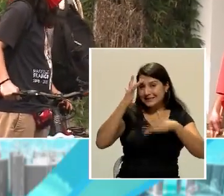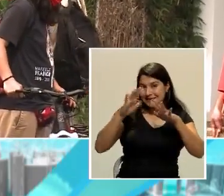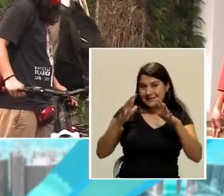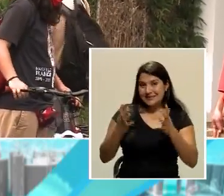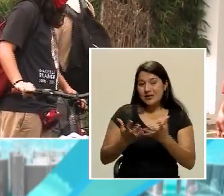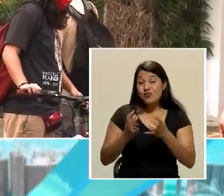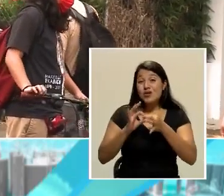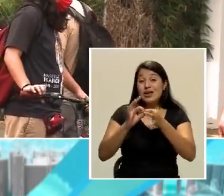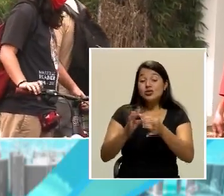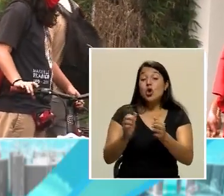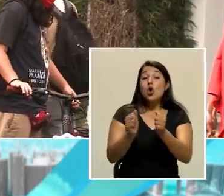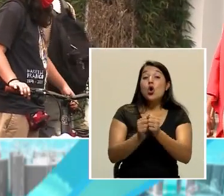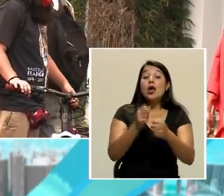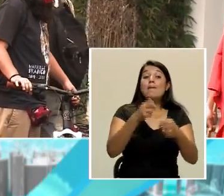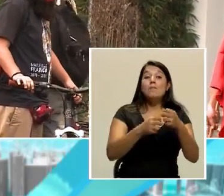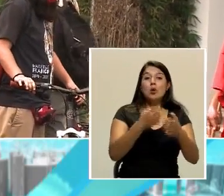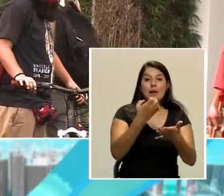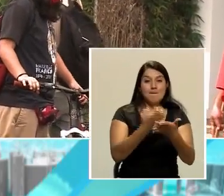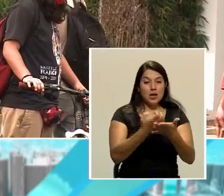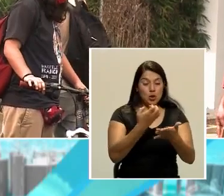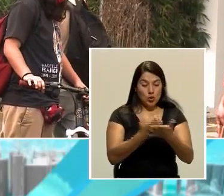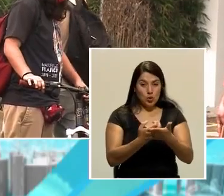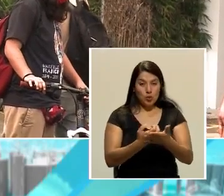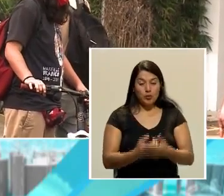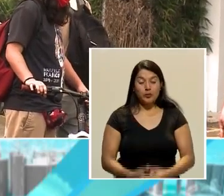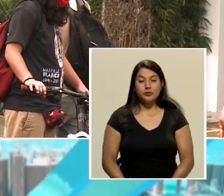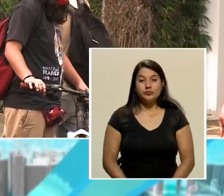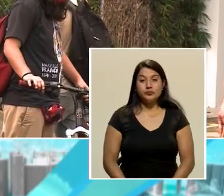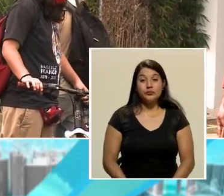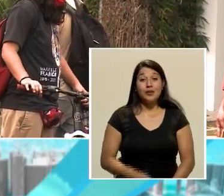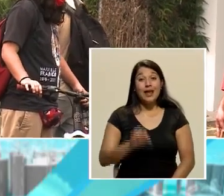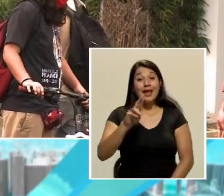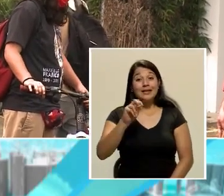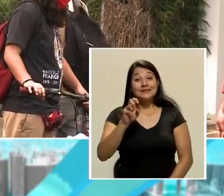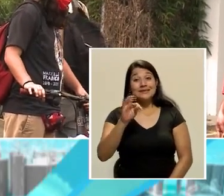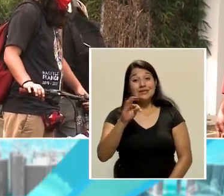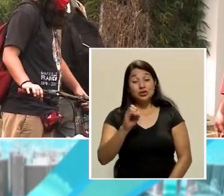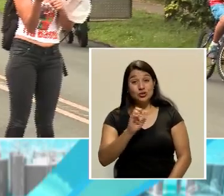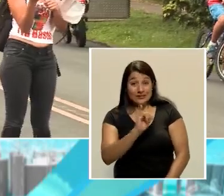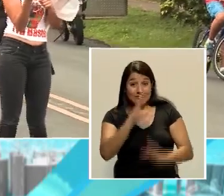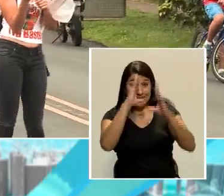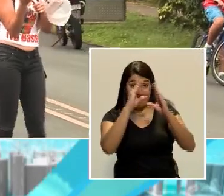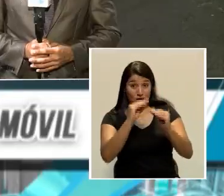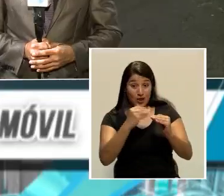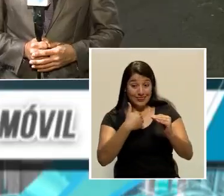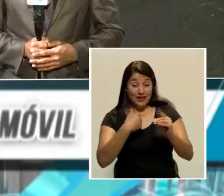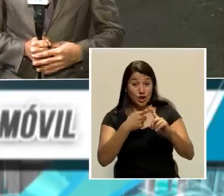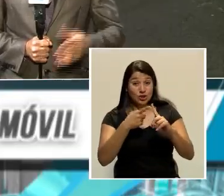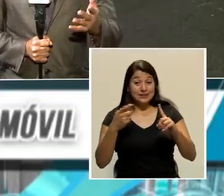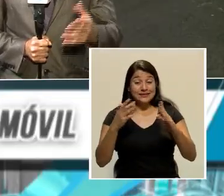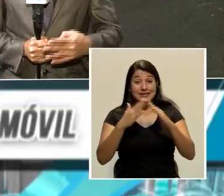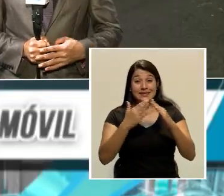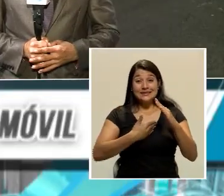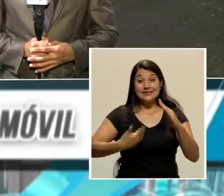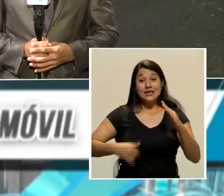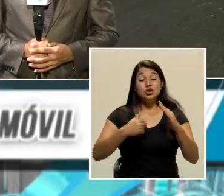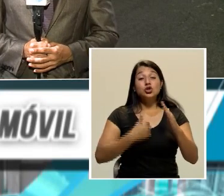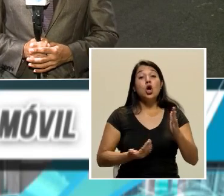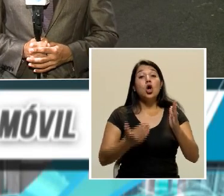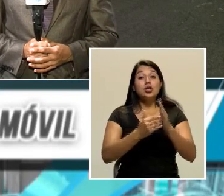inició también la reunión del Poder Ejecutivo con el sector privado para valorar también las acciones posibles que se puedan